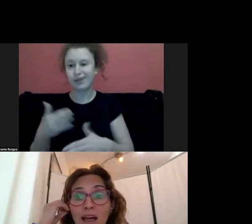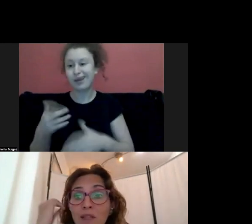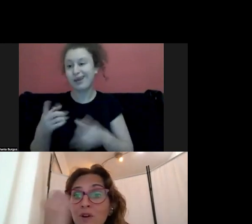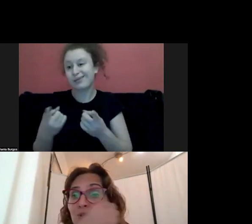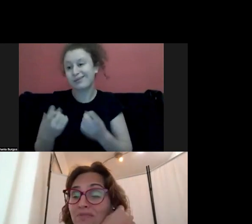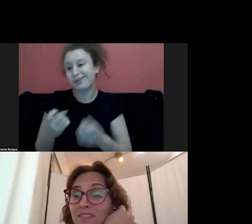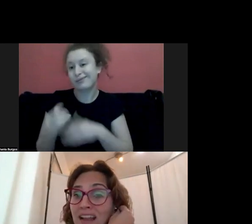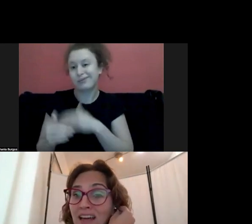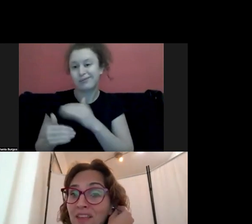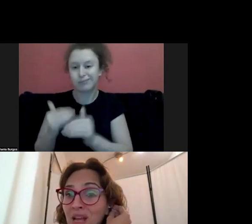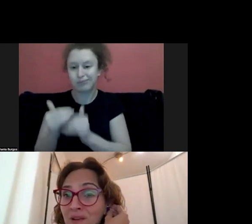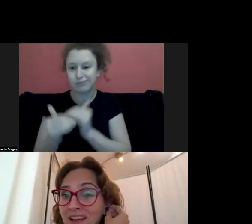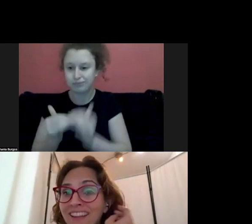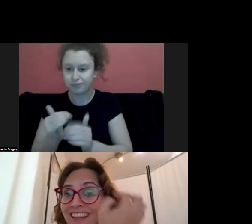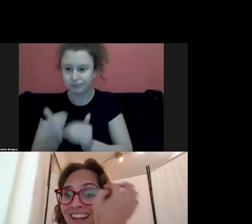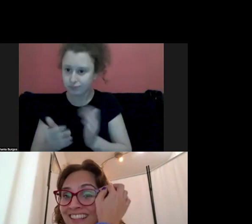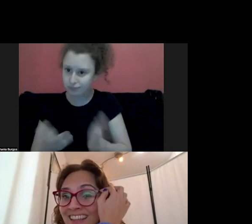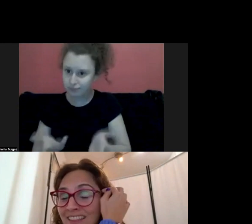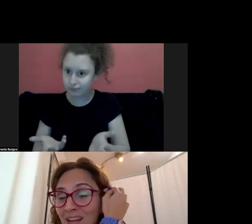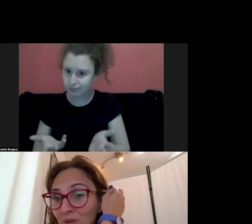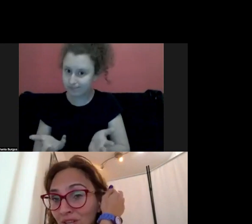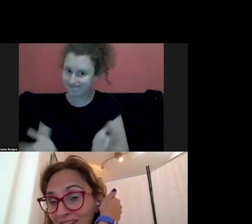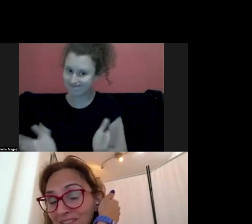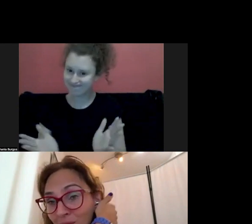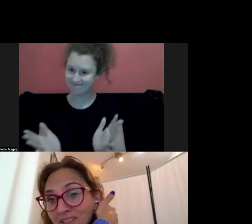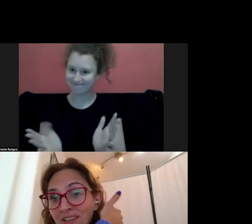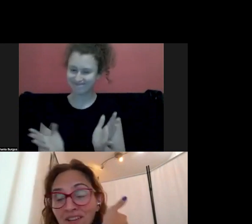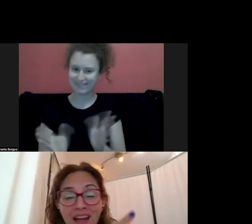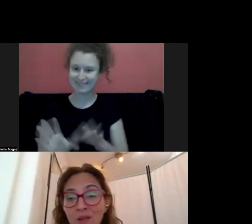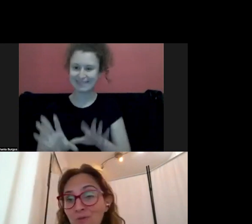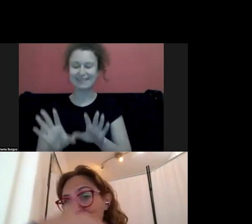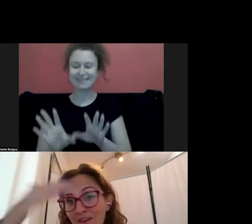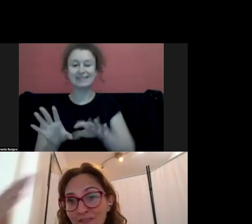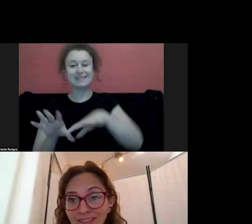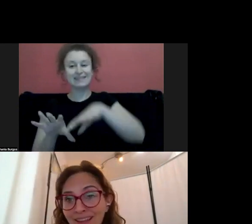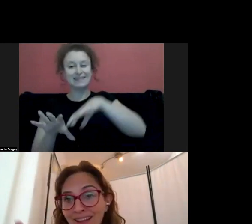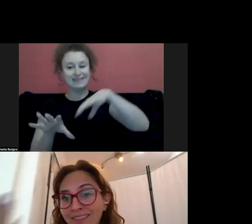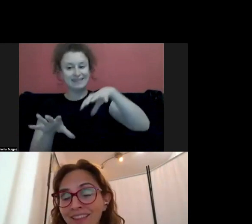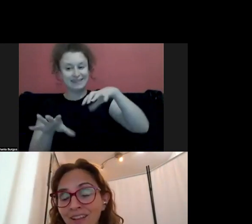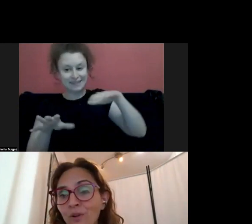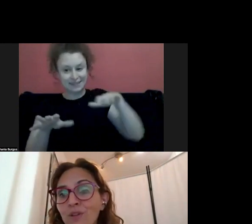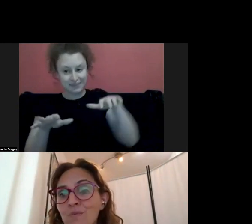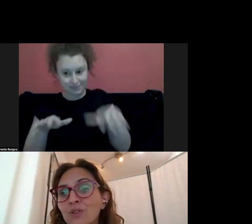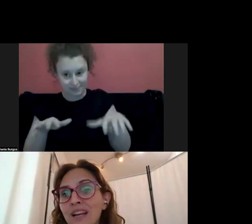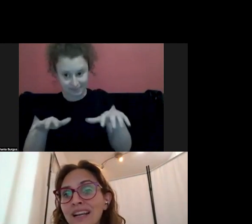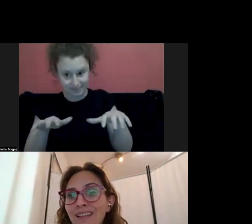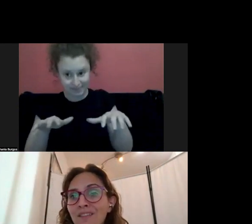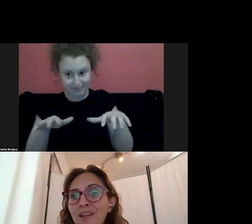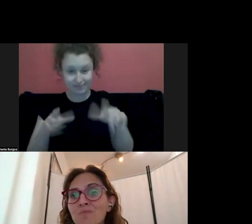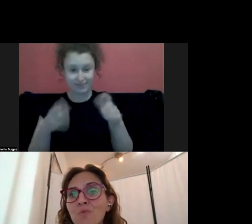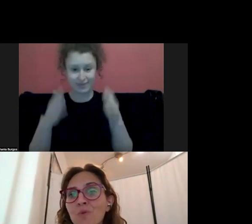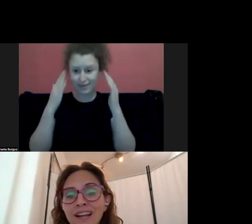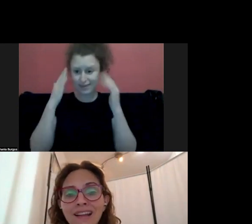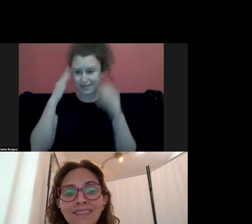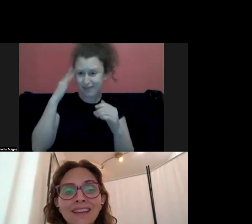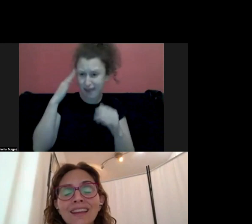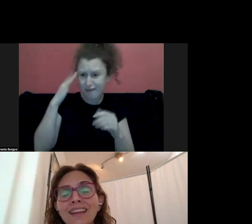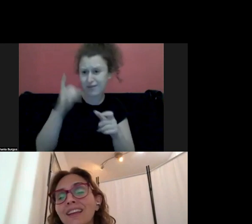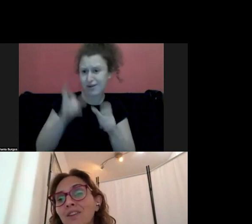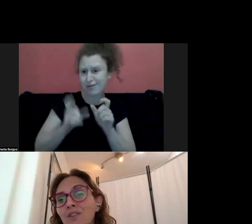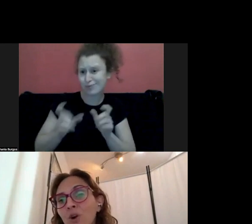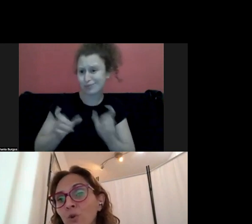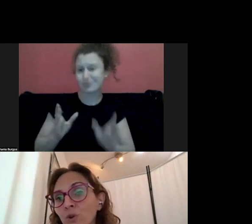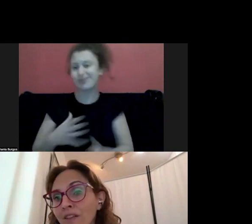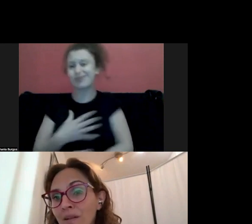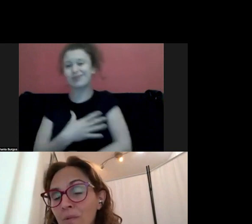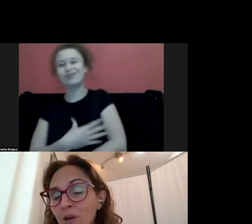Por un lado, nadie sabe de lactancia porque ya sabéis que hay una falta de conocimiento en lactancia muy grande